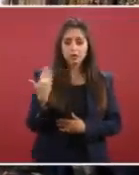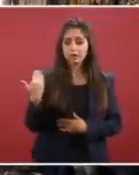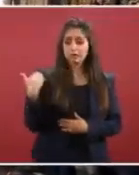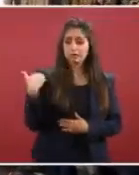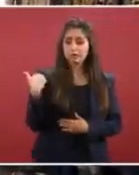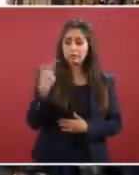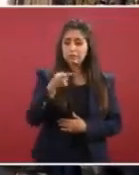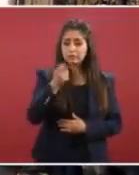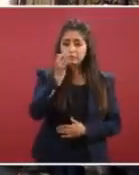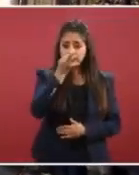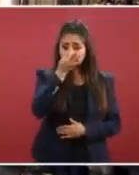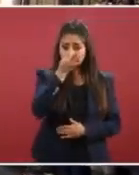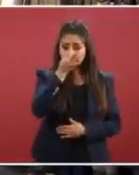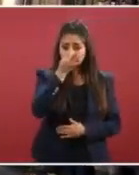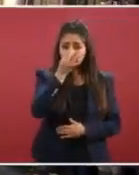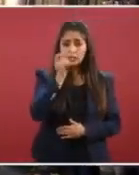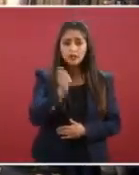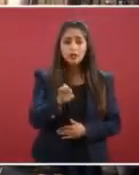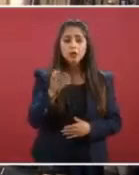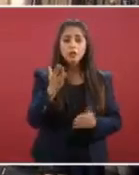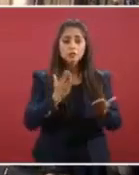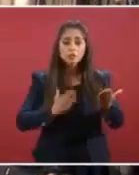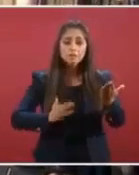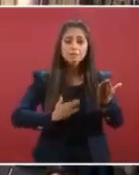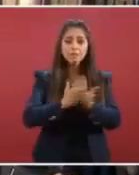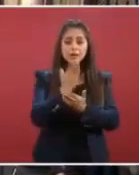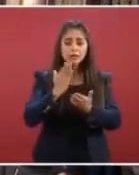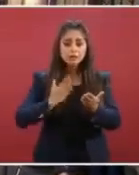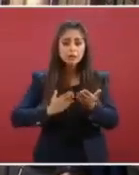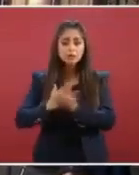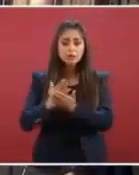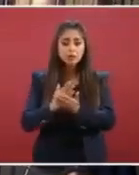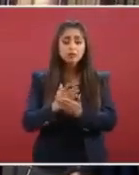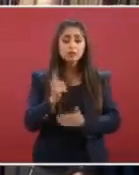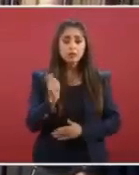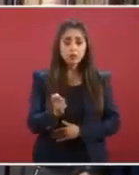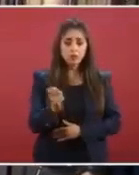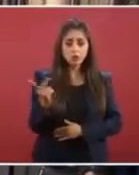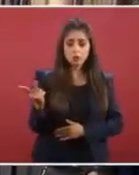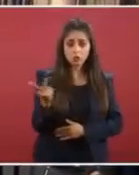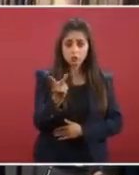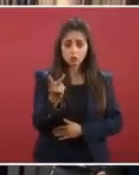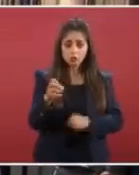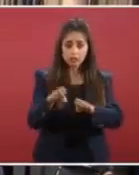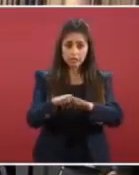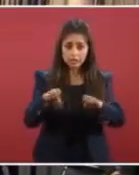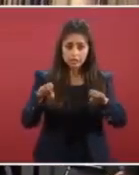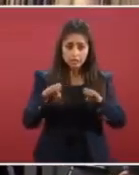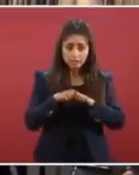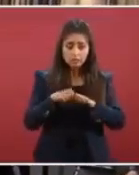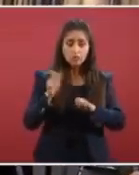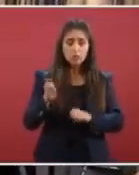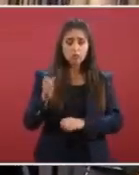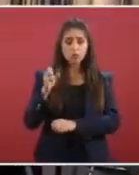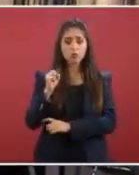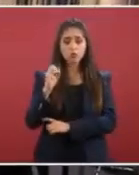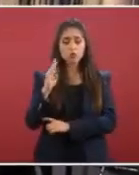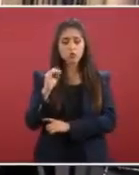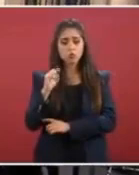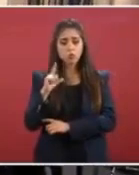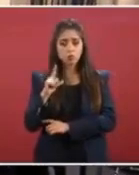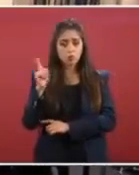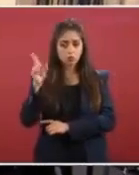Recientemente, el que hayan clasificado estas dos selecciones, la de softball